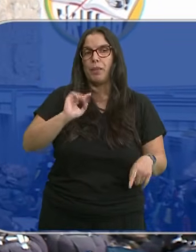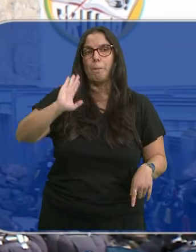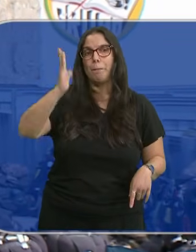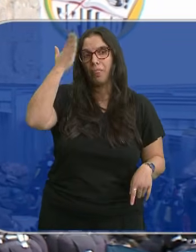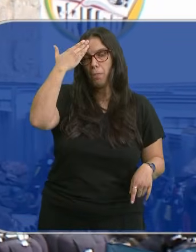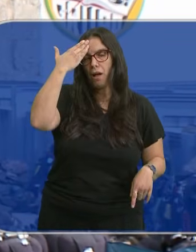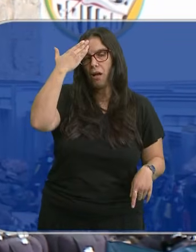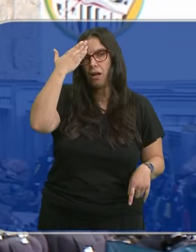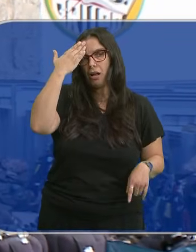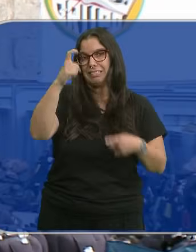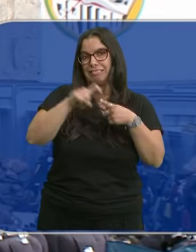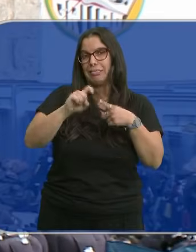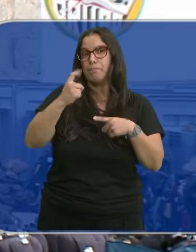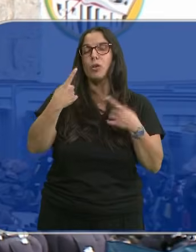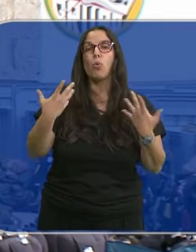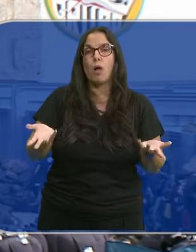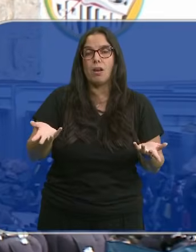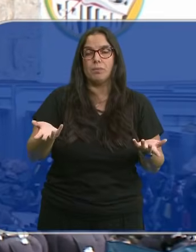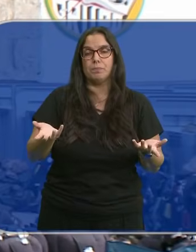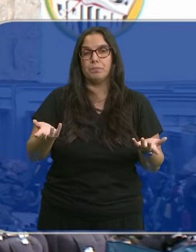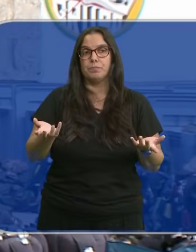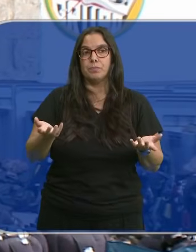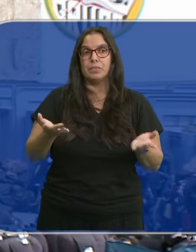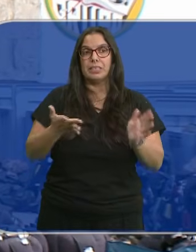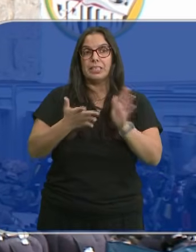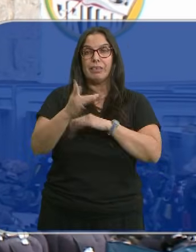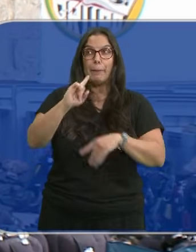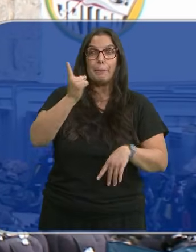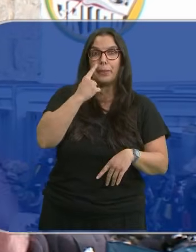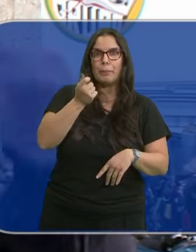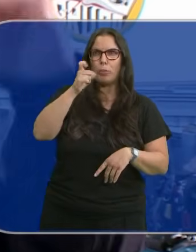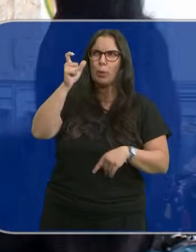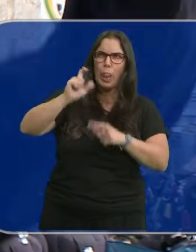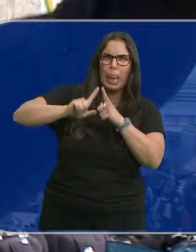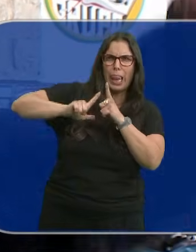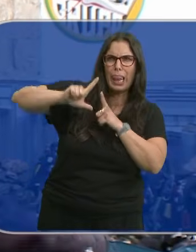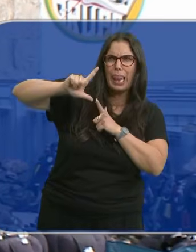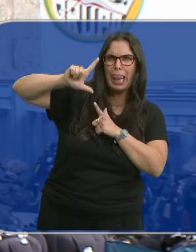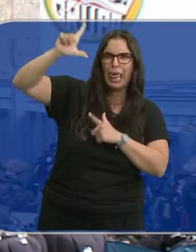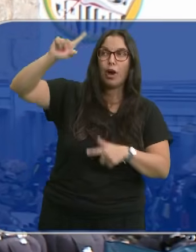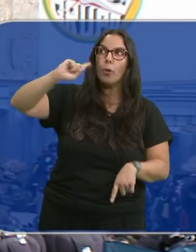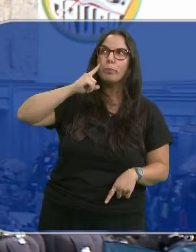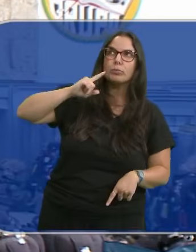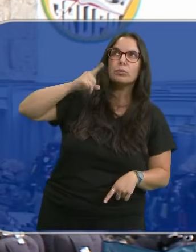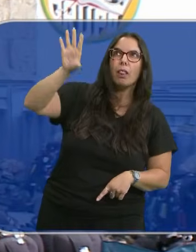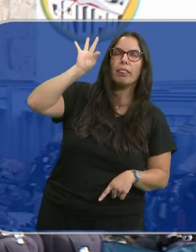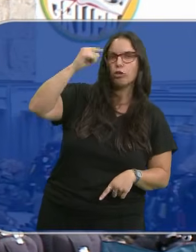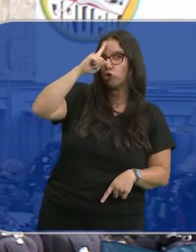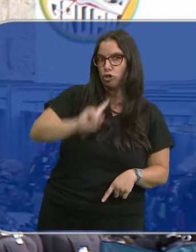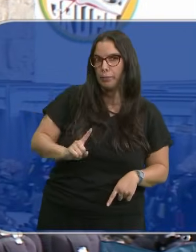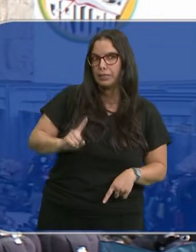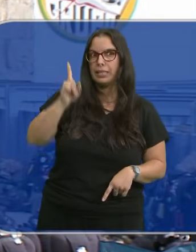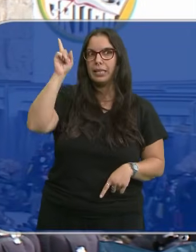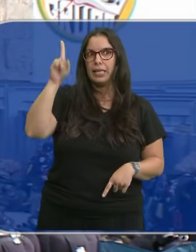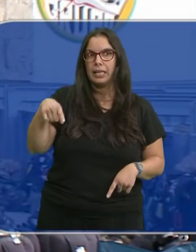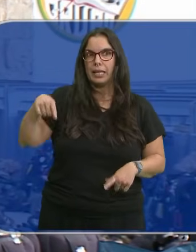principal característica de los lanzamientos es que son muy poco detectables por la distancia a la altura a la que saltan y por la distancia